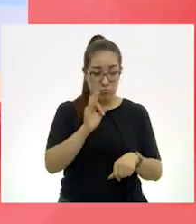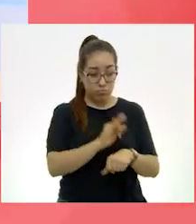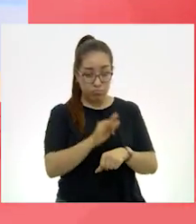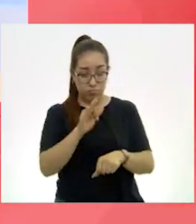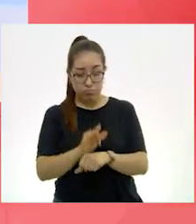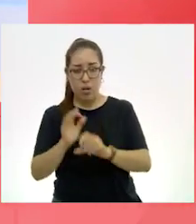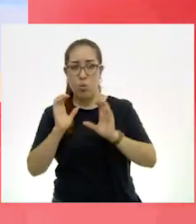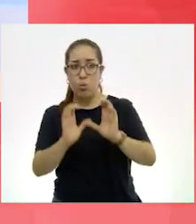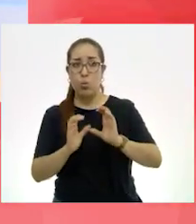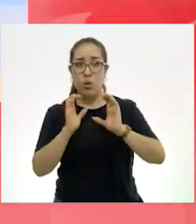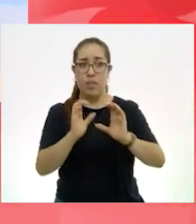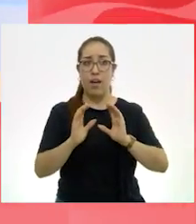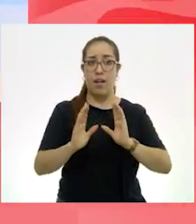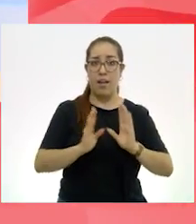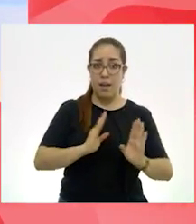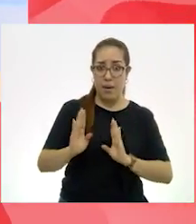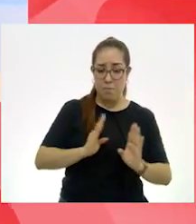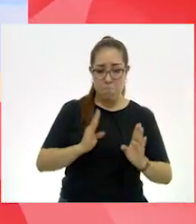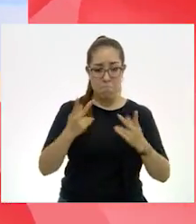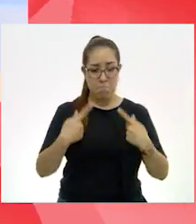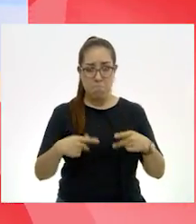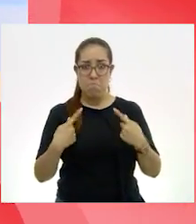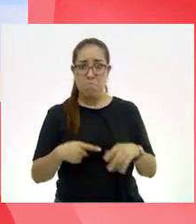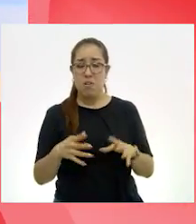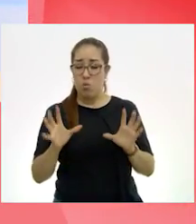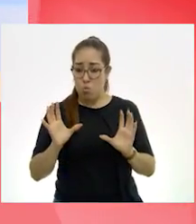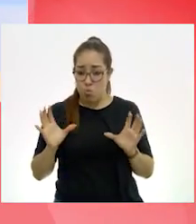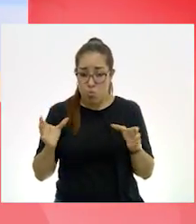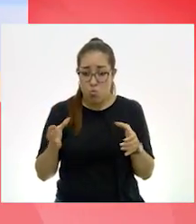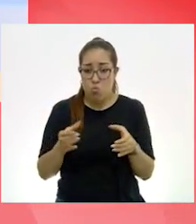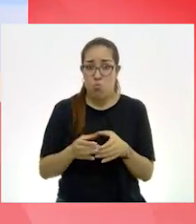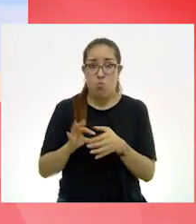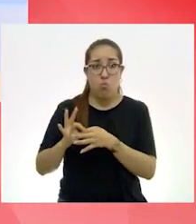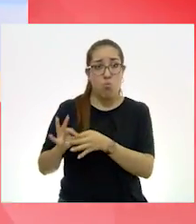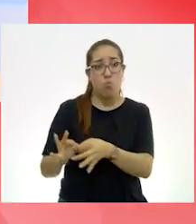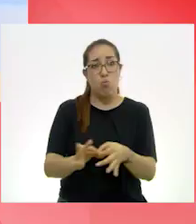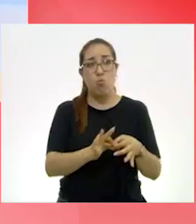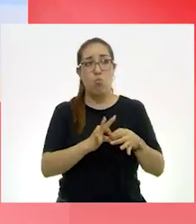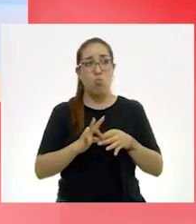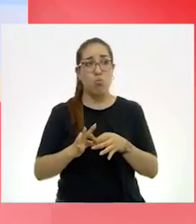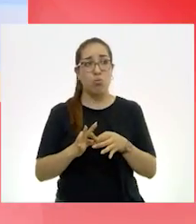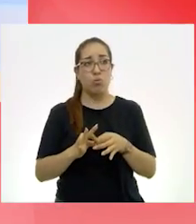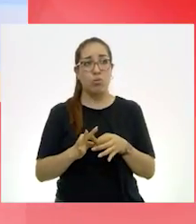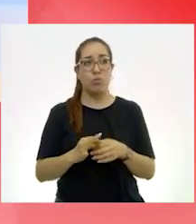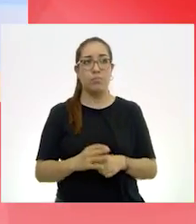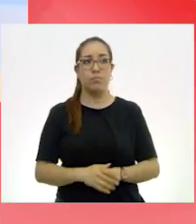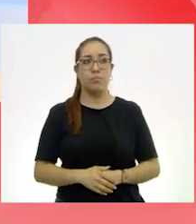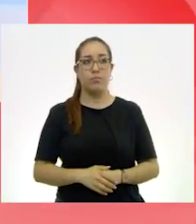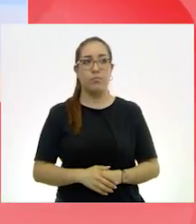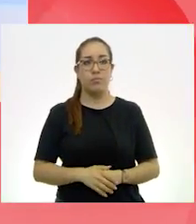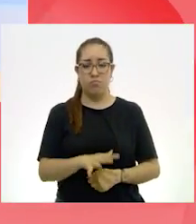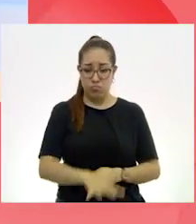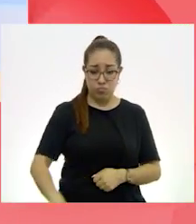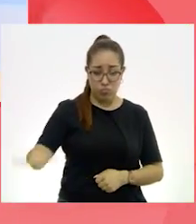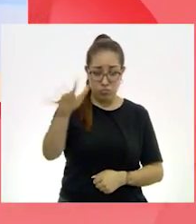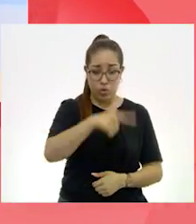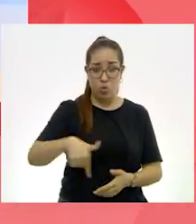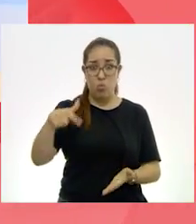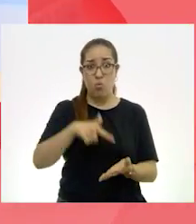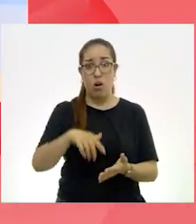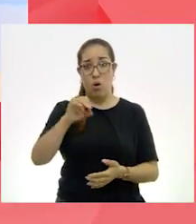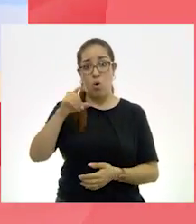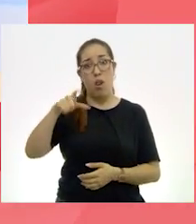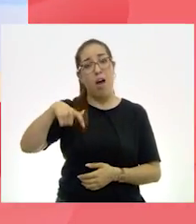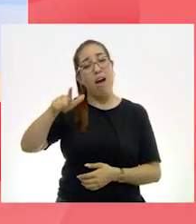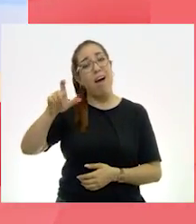el ejército y juntos desmontaron todo el barrio de Olaque y se